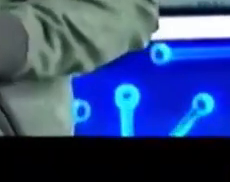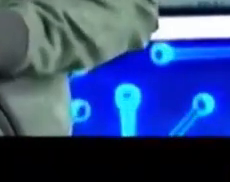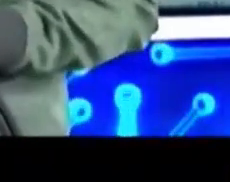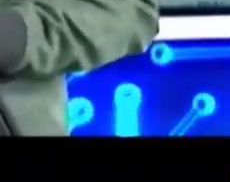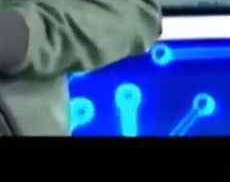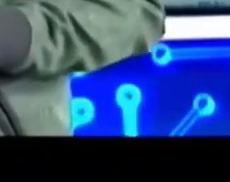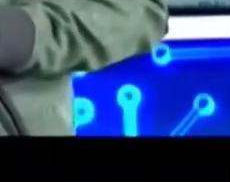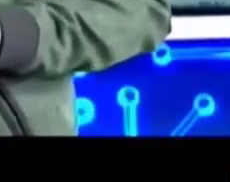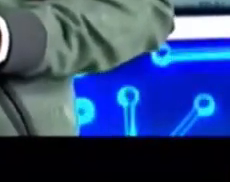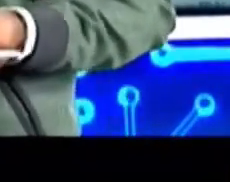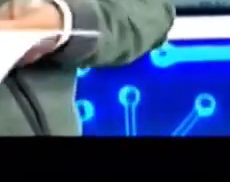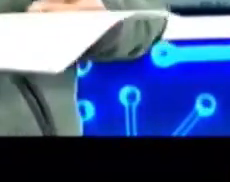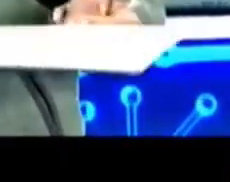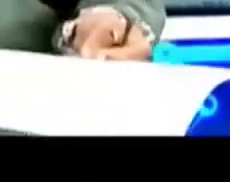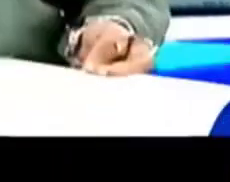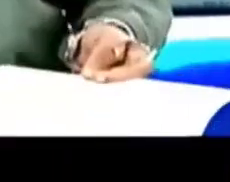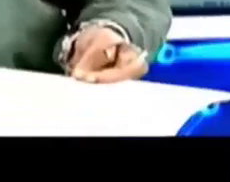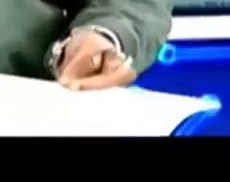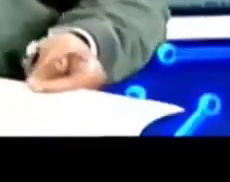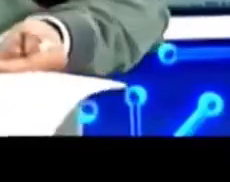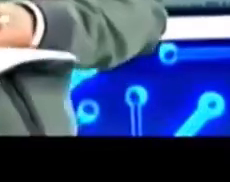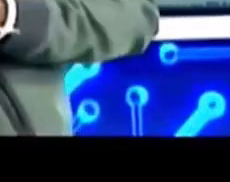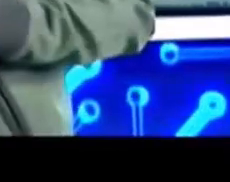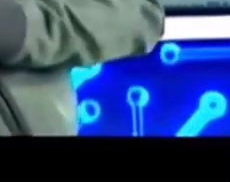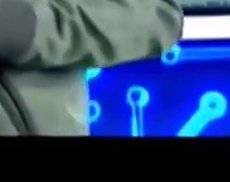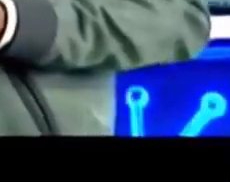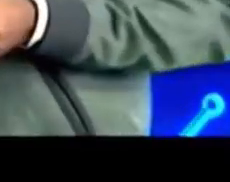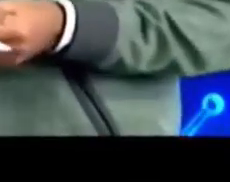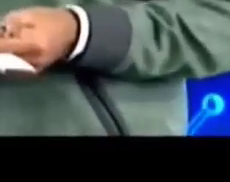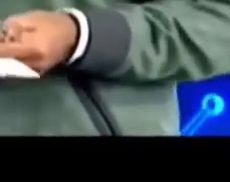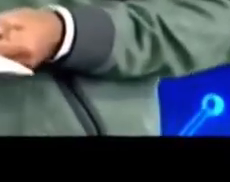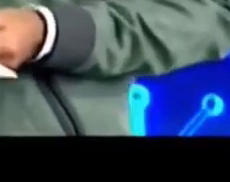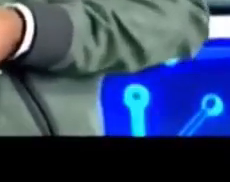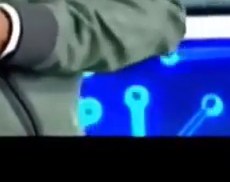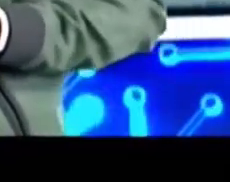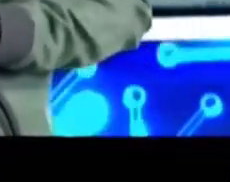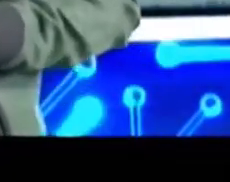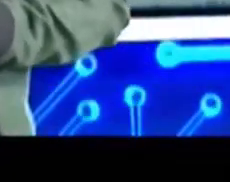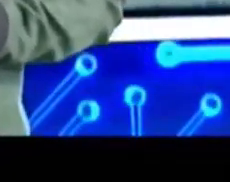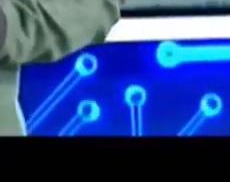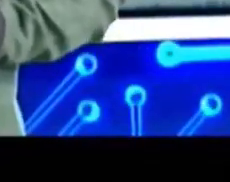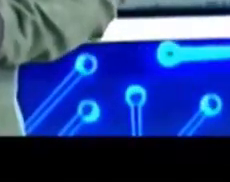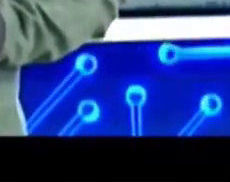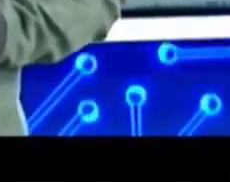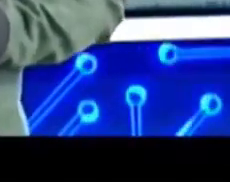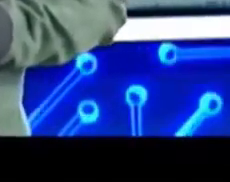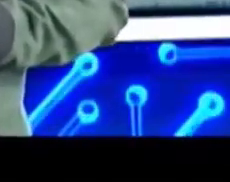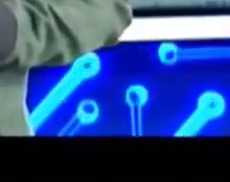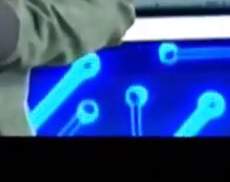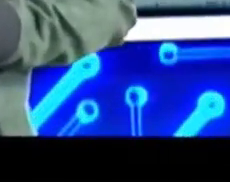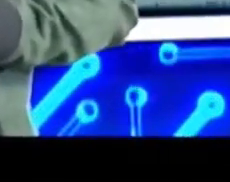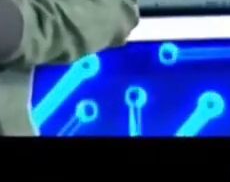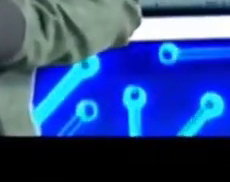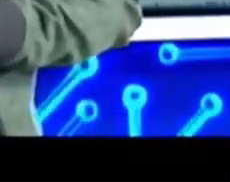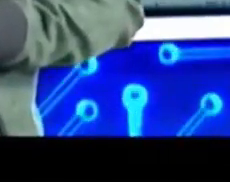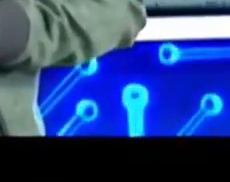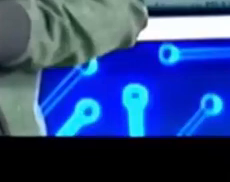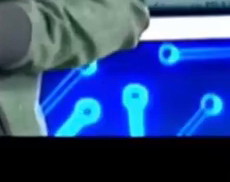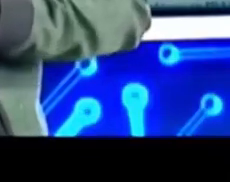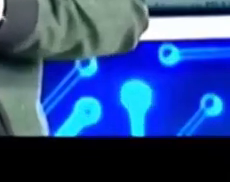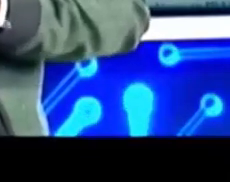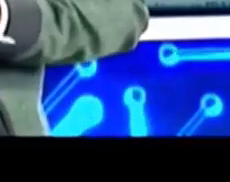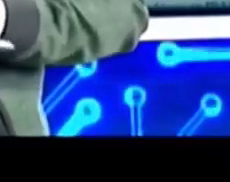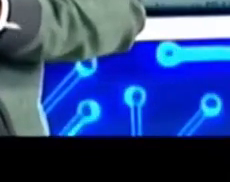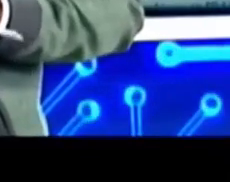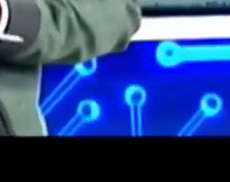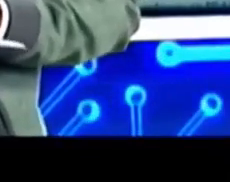las conspiraciones, las 5 del año pasado, las 4 de este año, preparadas desde Colombia por